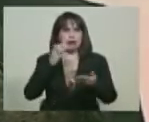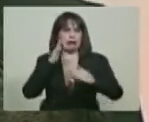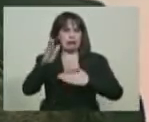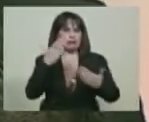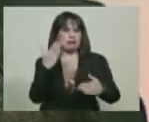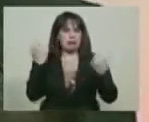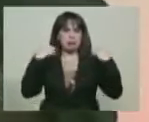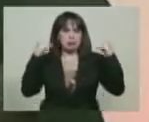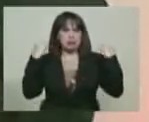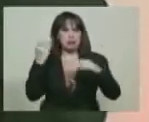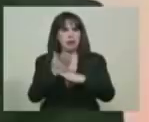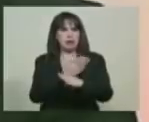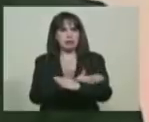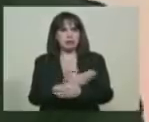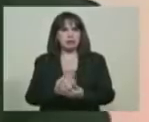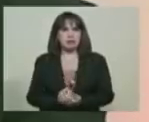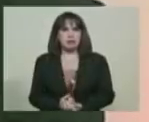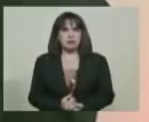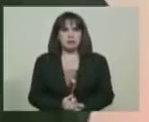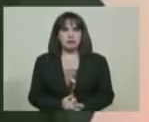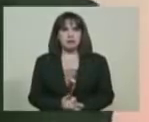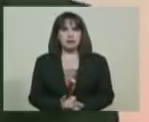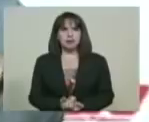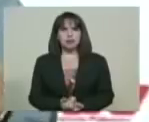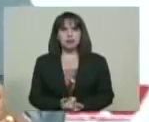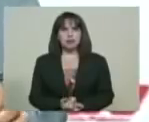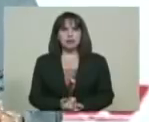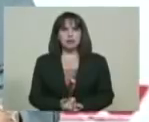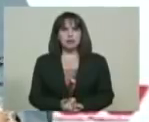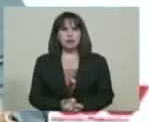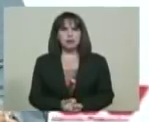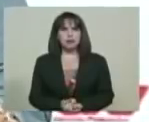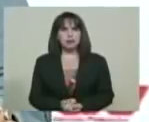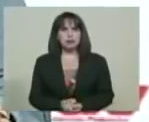judo. ¿Ah? No sé qué es eso.